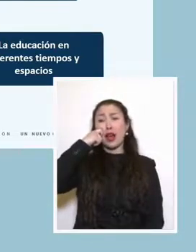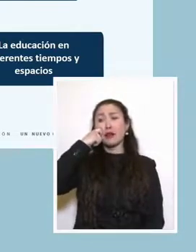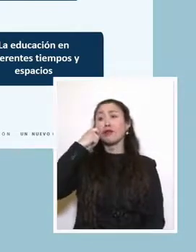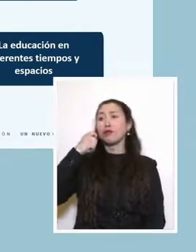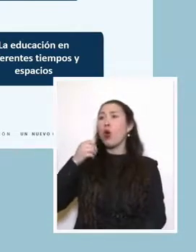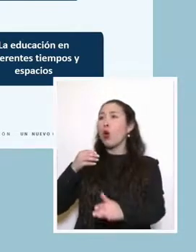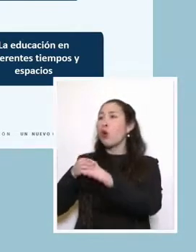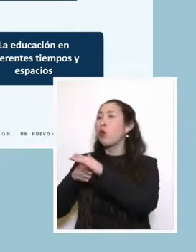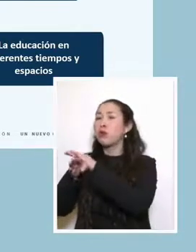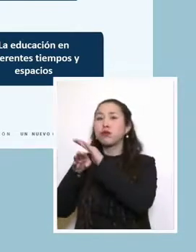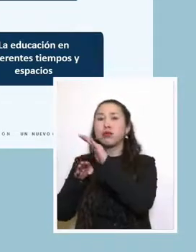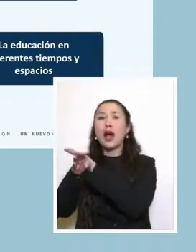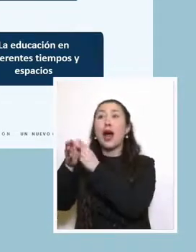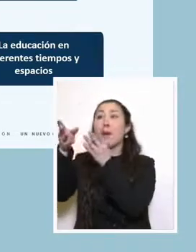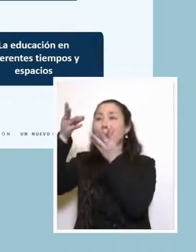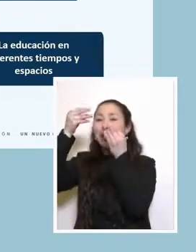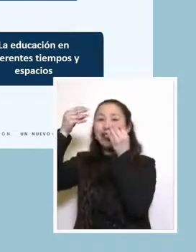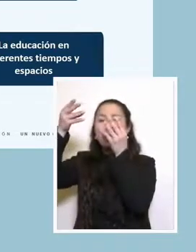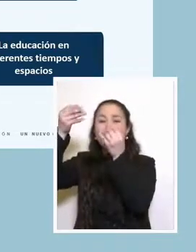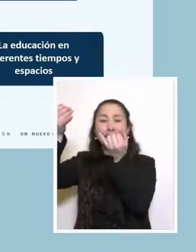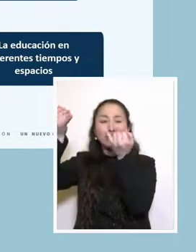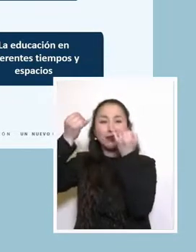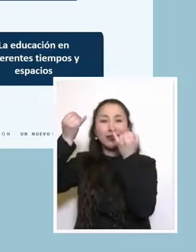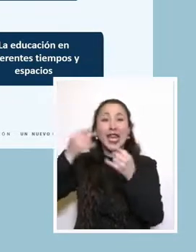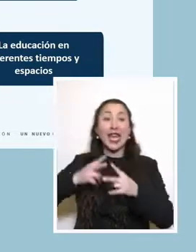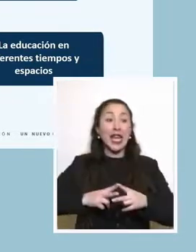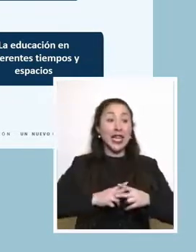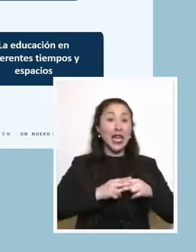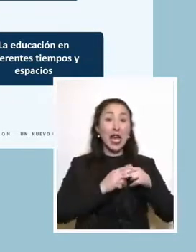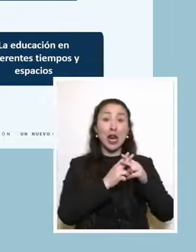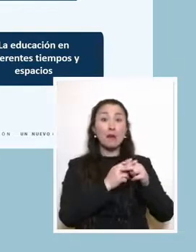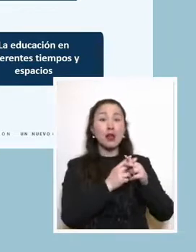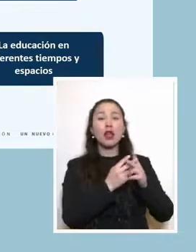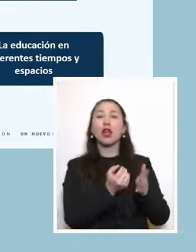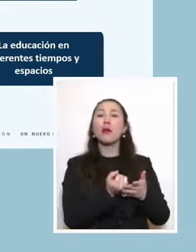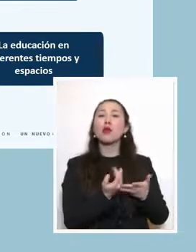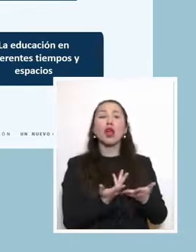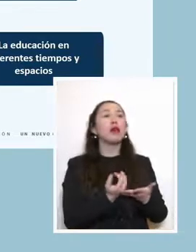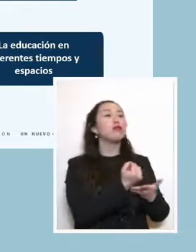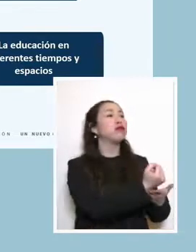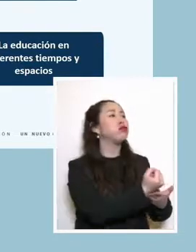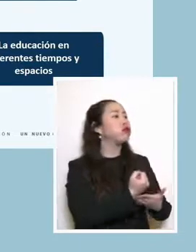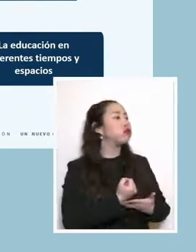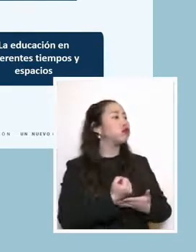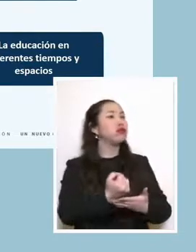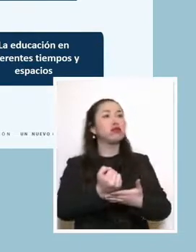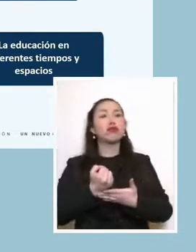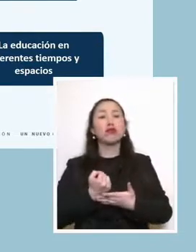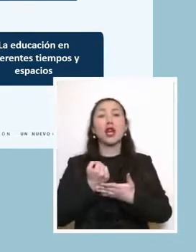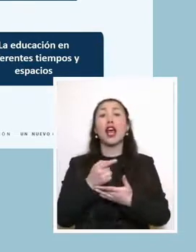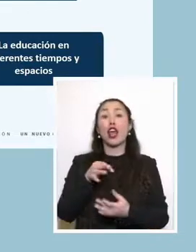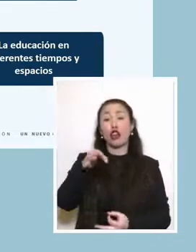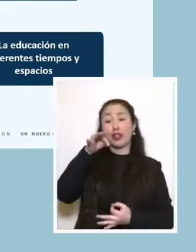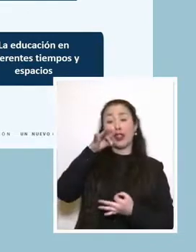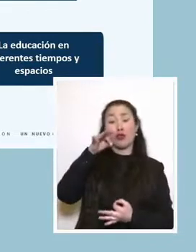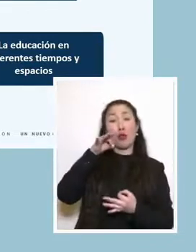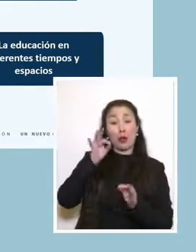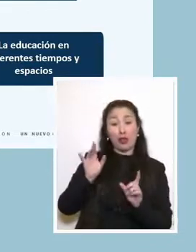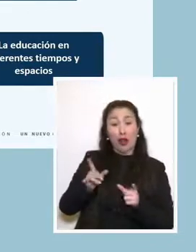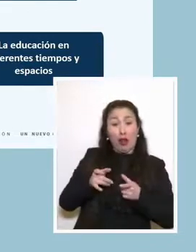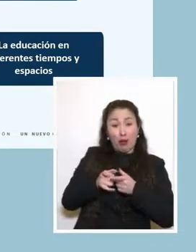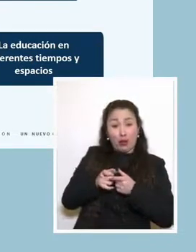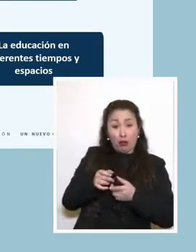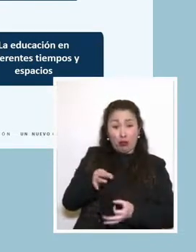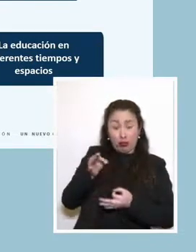al conocimiento y a las herramientas que nos permiten colaborar. A través de este informe, la Comisión hace